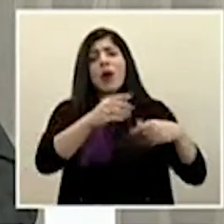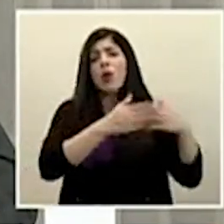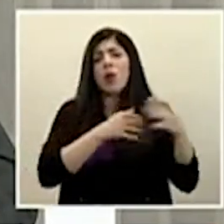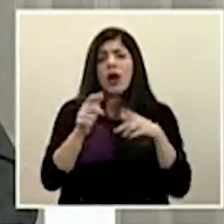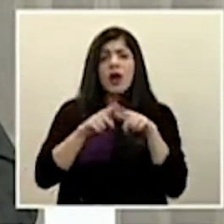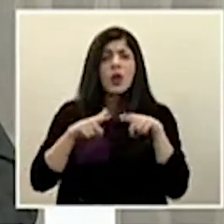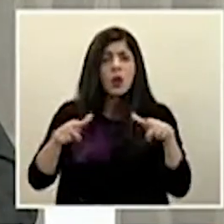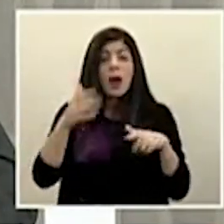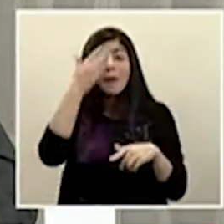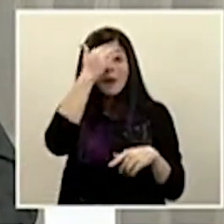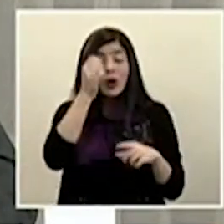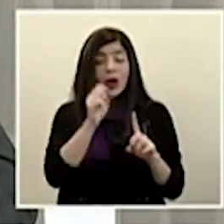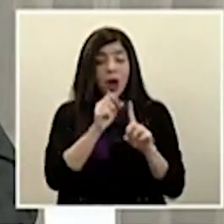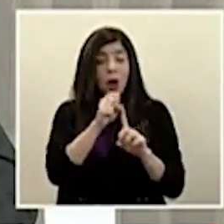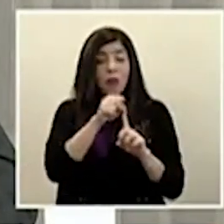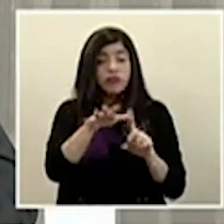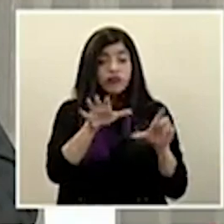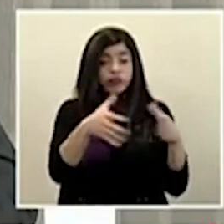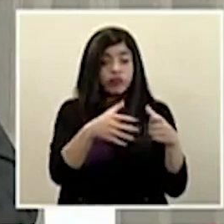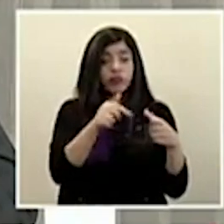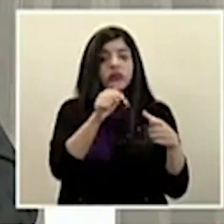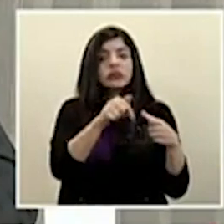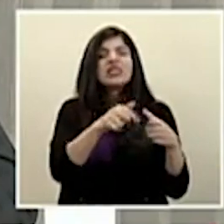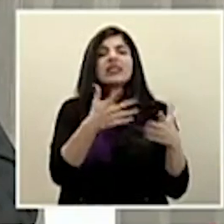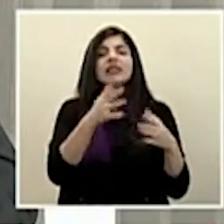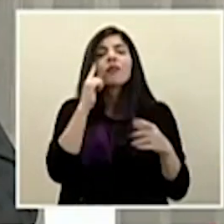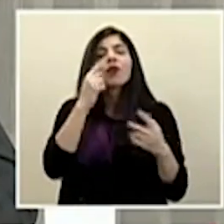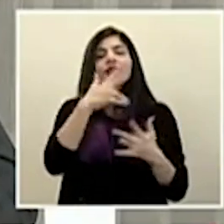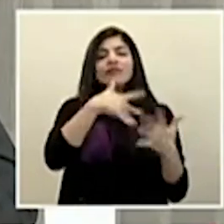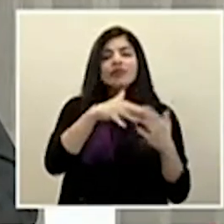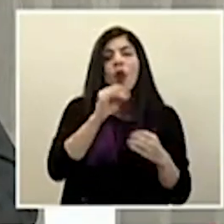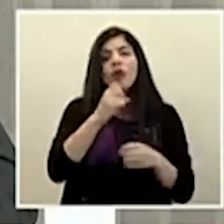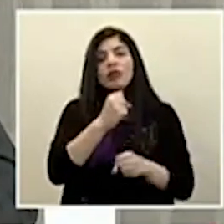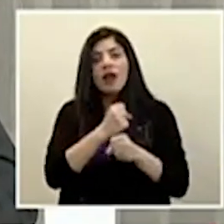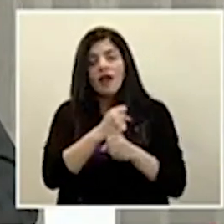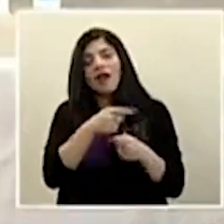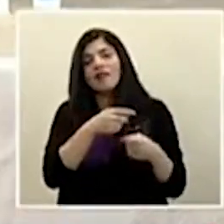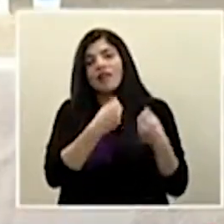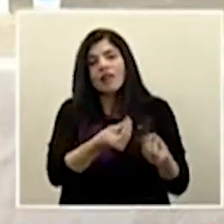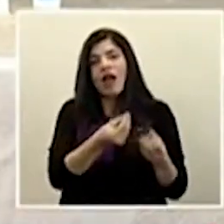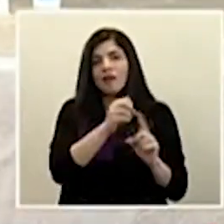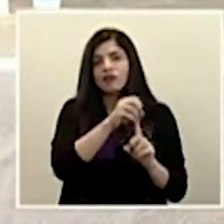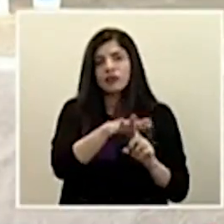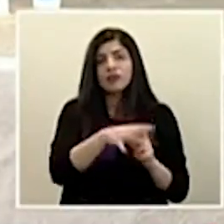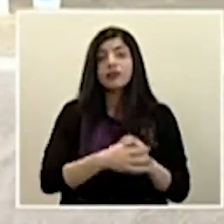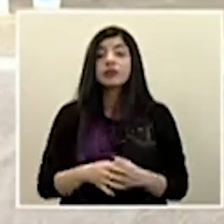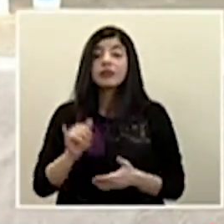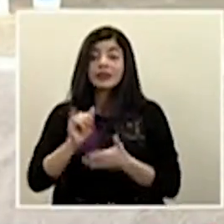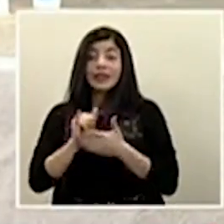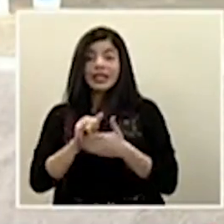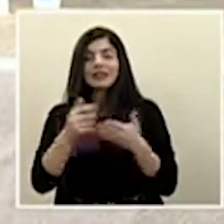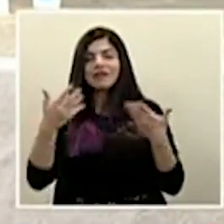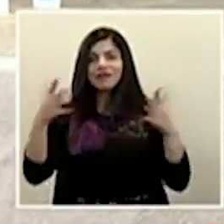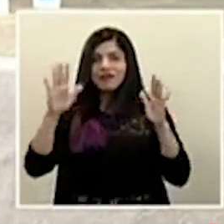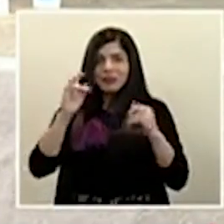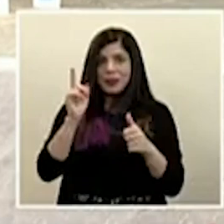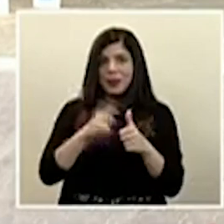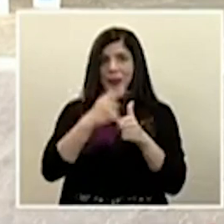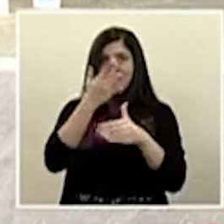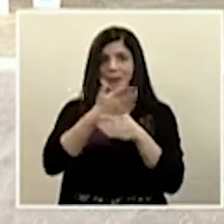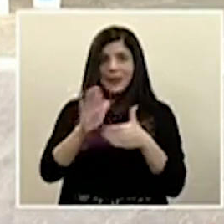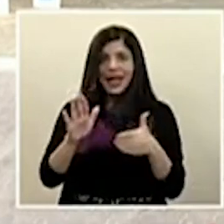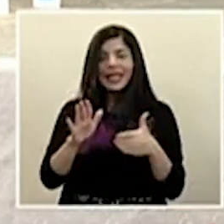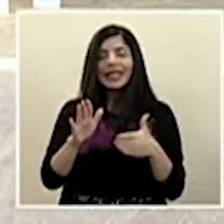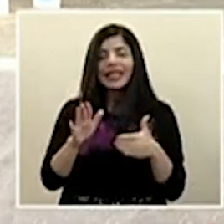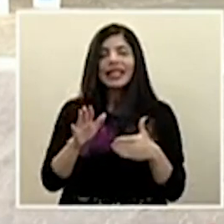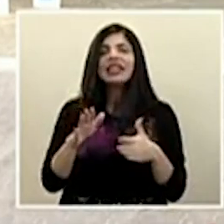clusters justamente responden a situaciones particulares de convivencia o de trabajo. De este modo, damos por finalizada la primera parte,